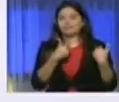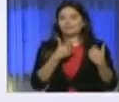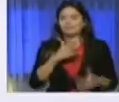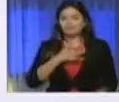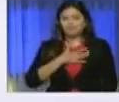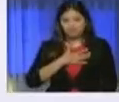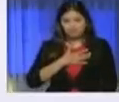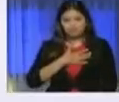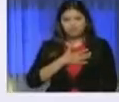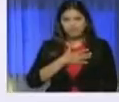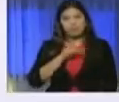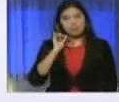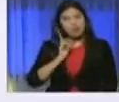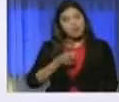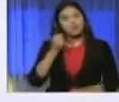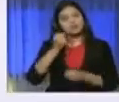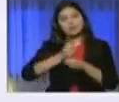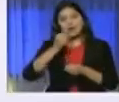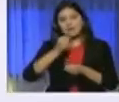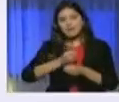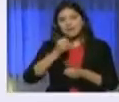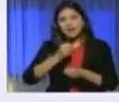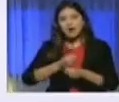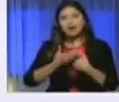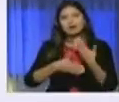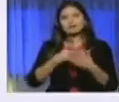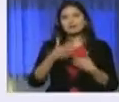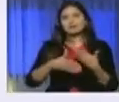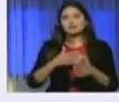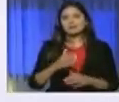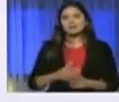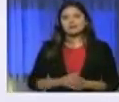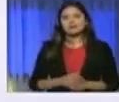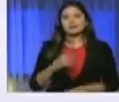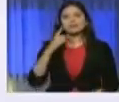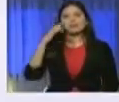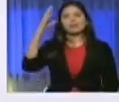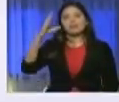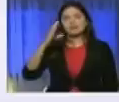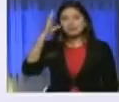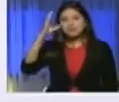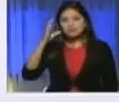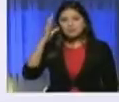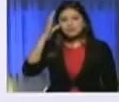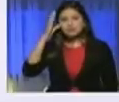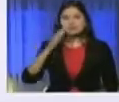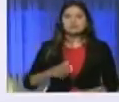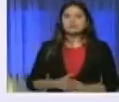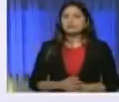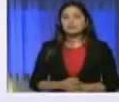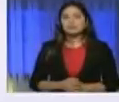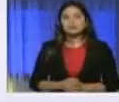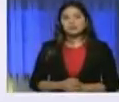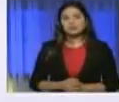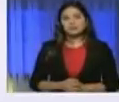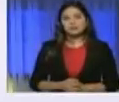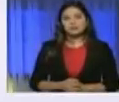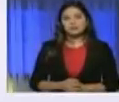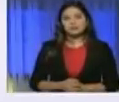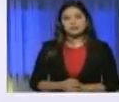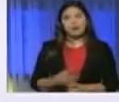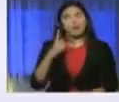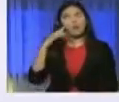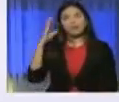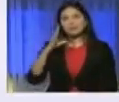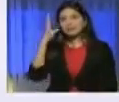Y hay que hacer el trabajo de la conciencia, de la conciencia, que es una